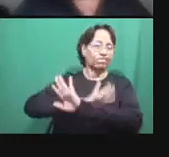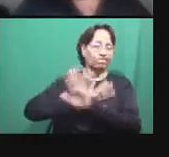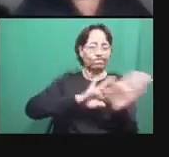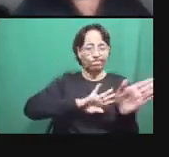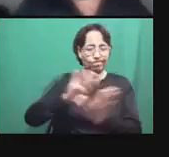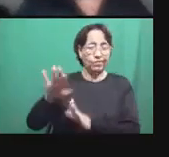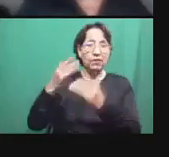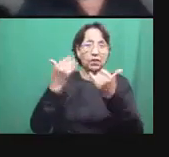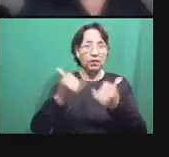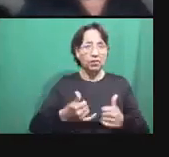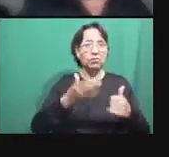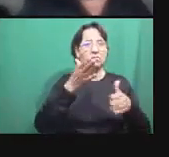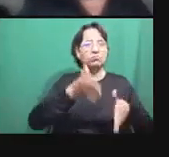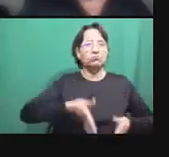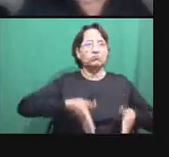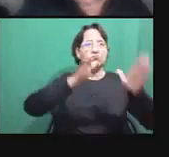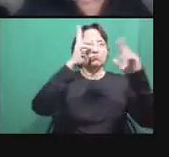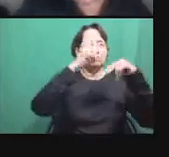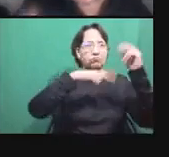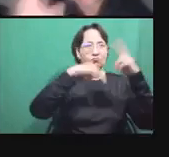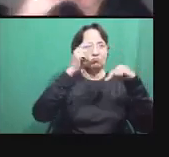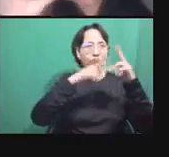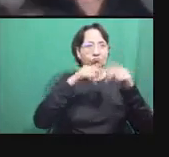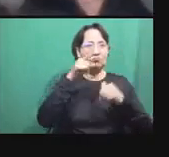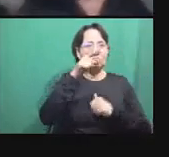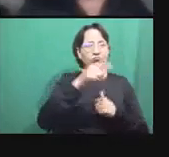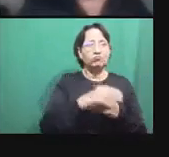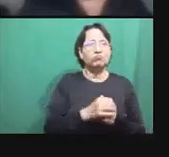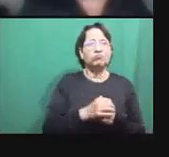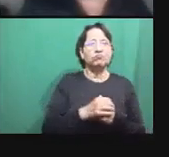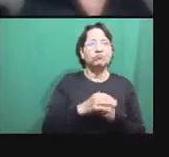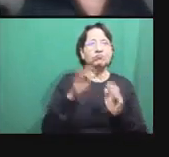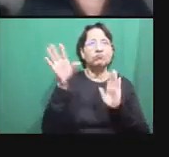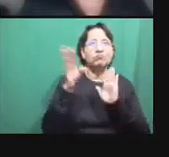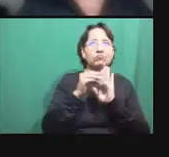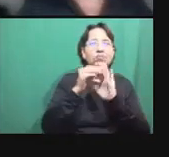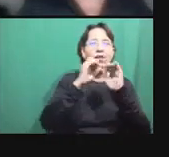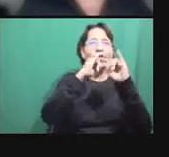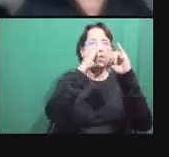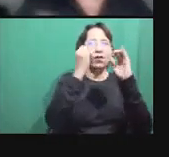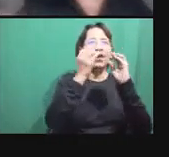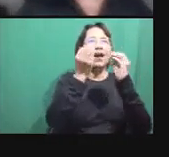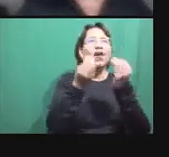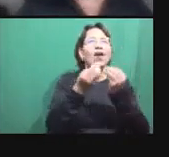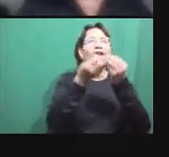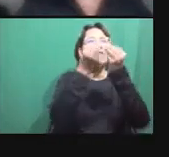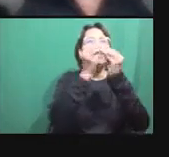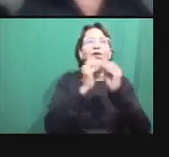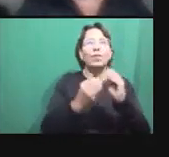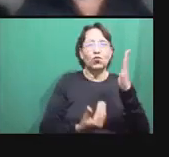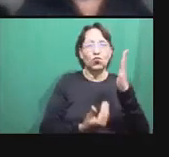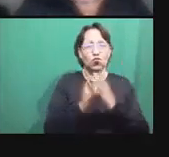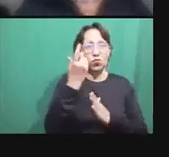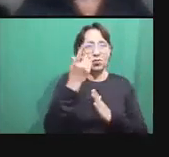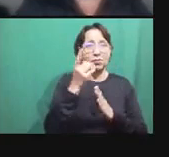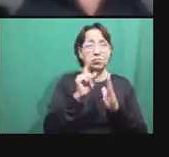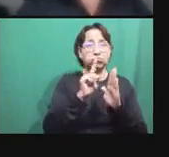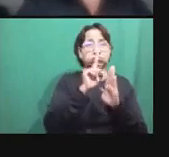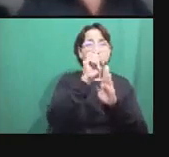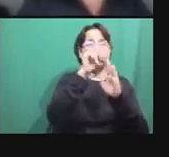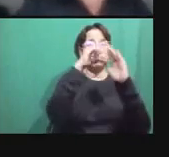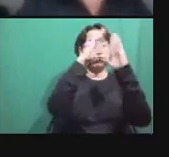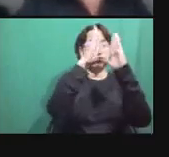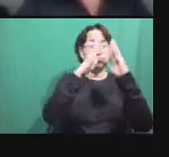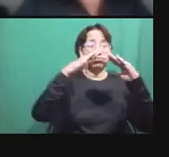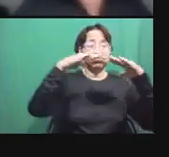la representación de la efigie del skyline del proyecto moderno de esta enorme aguja de la industria Coltejer,